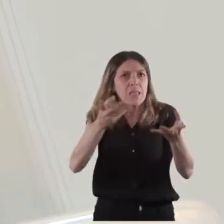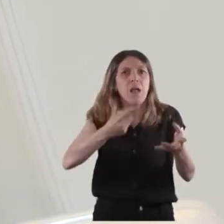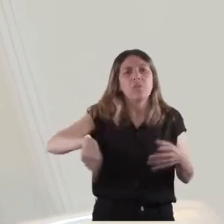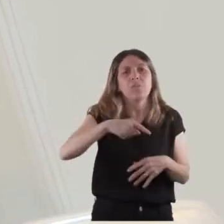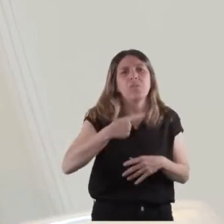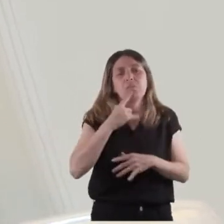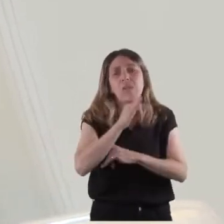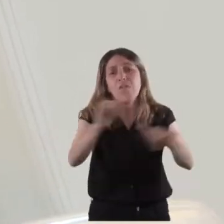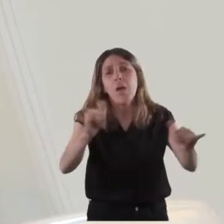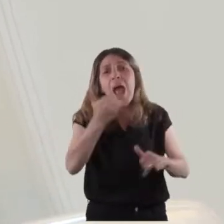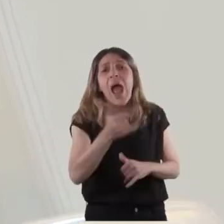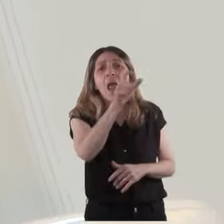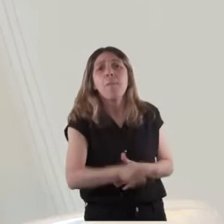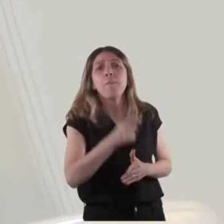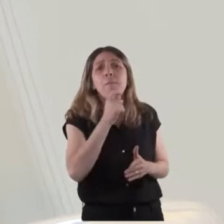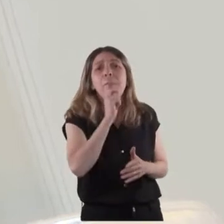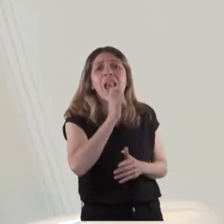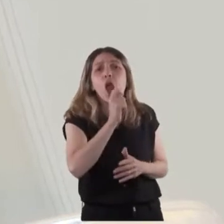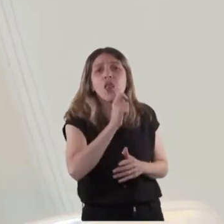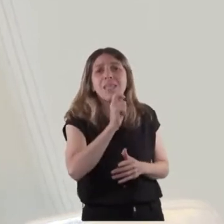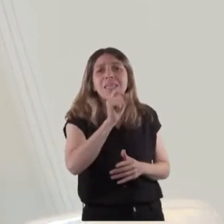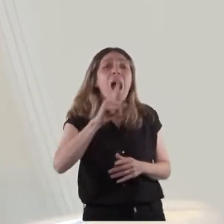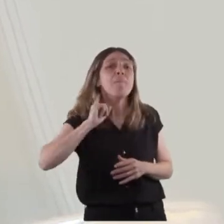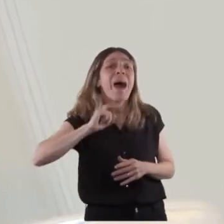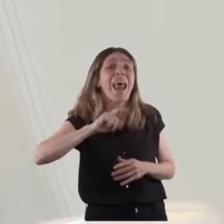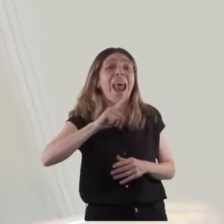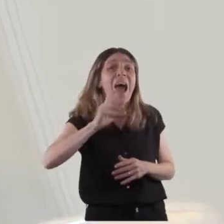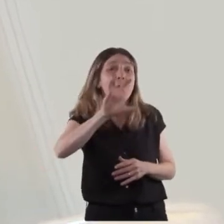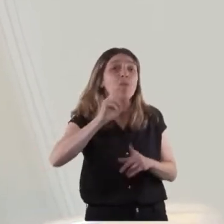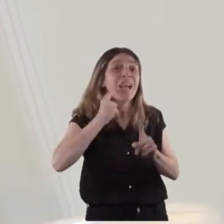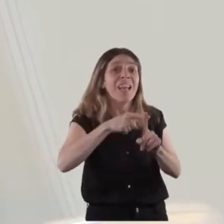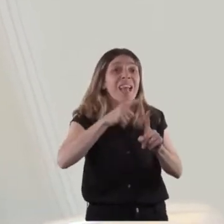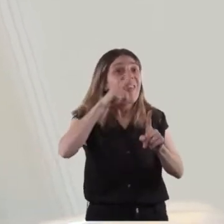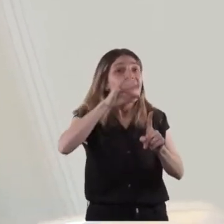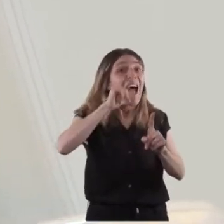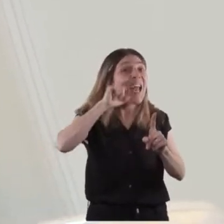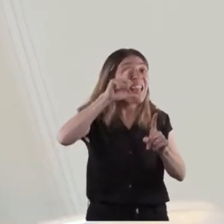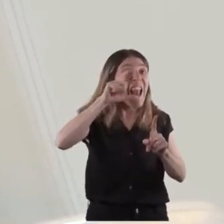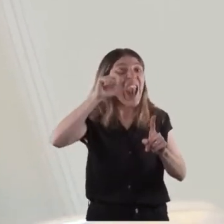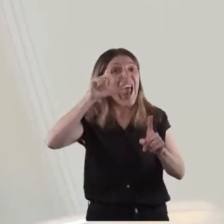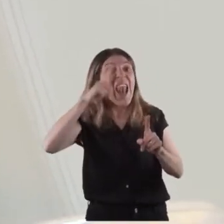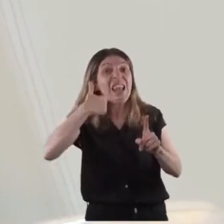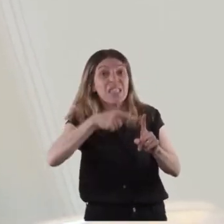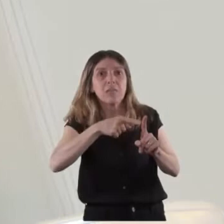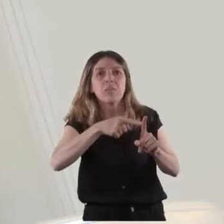en paraná entre ríos daniel enz que está siendo acusado por el